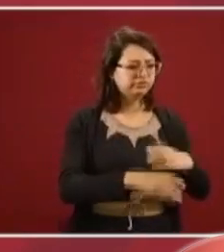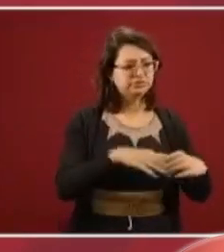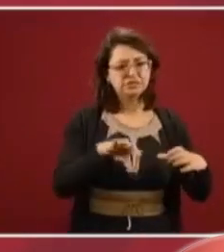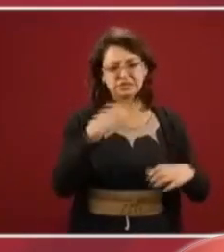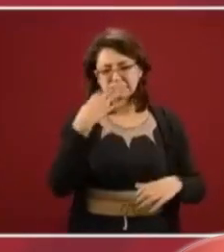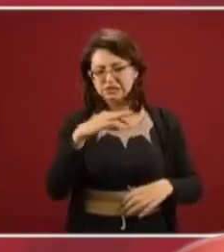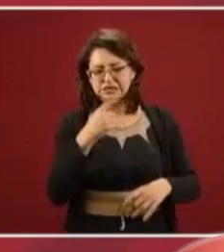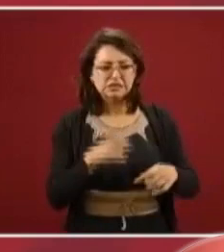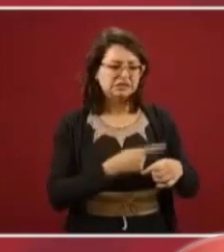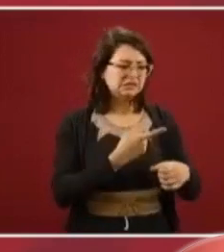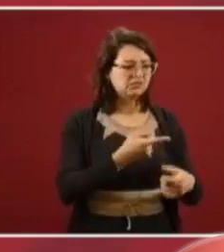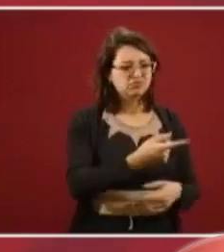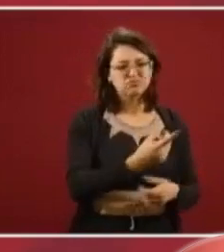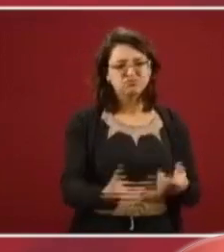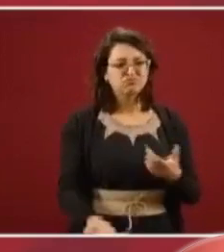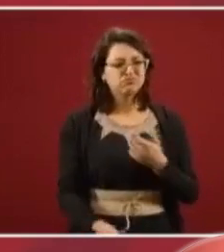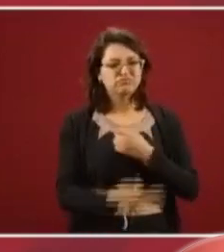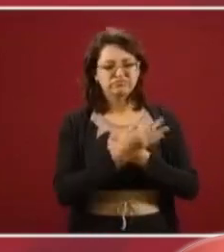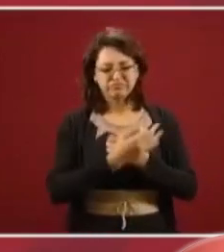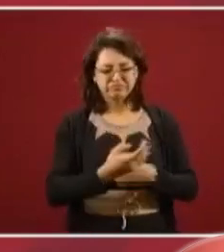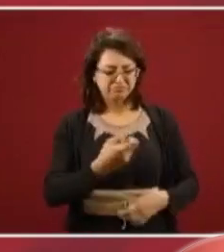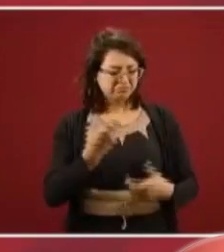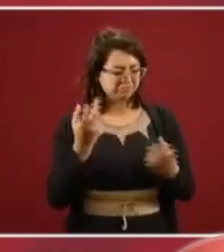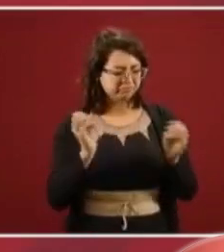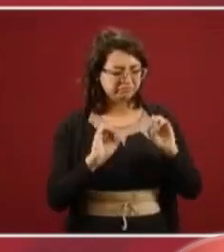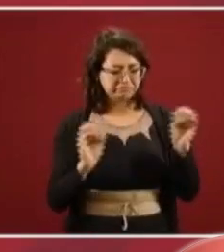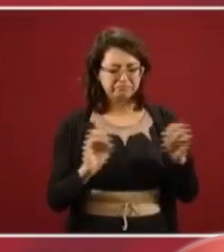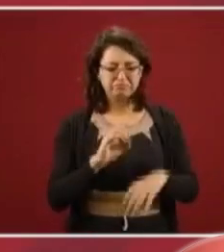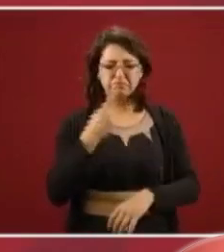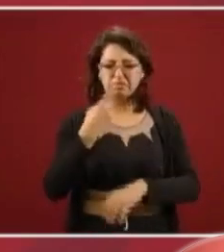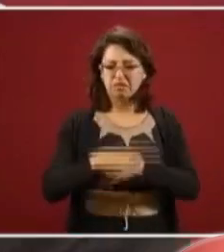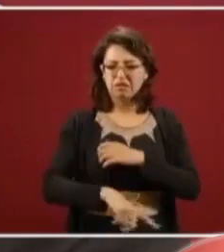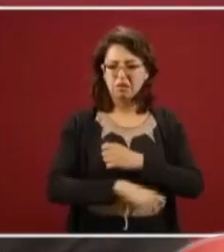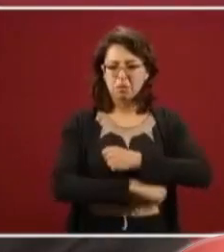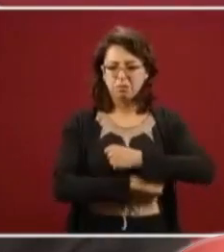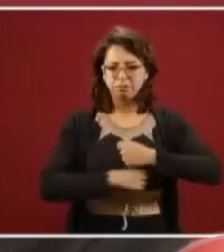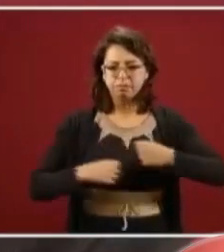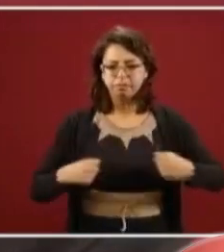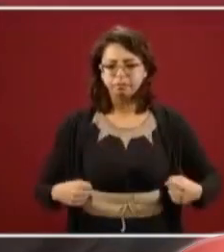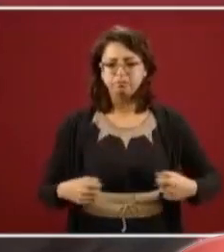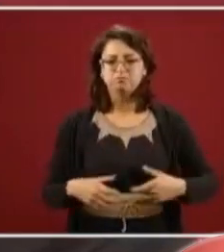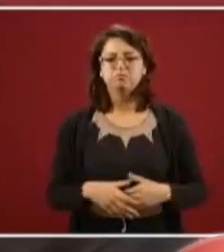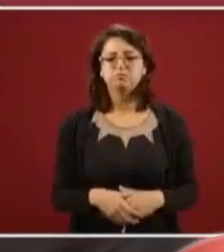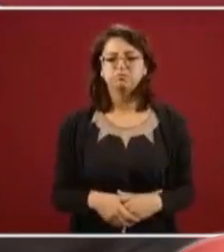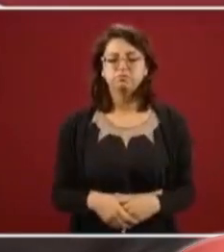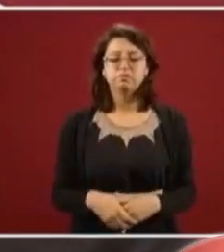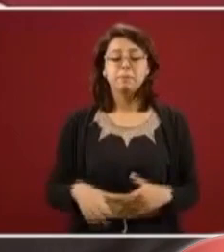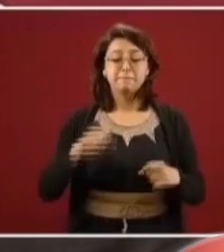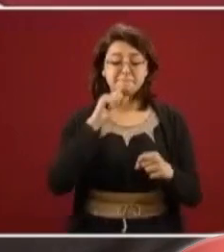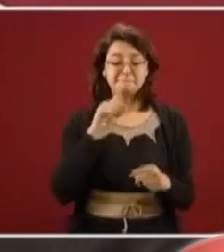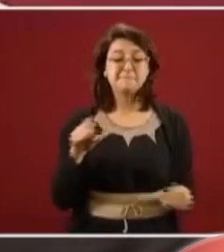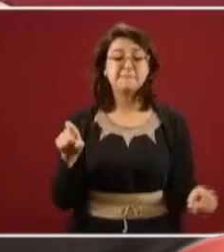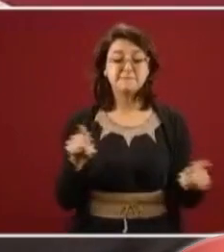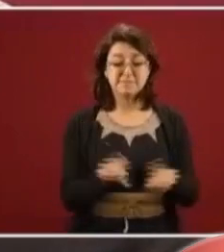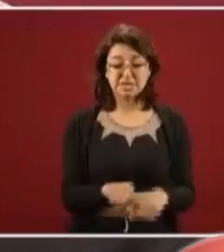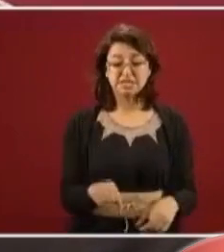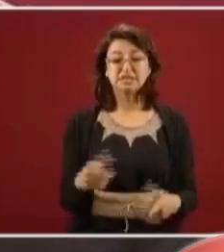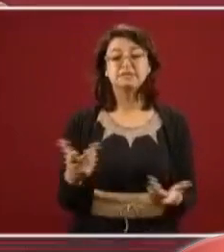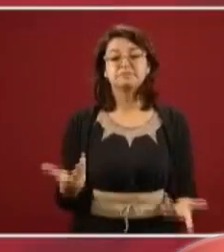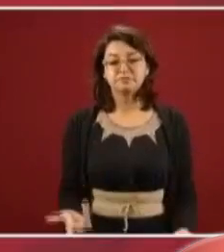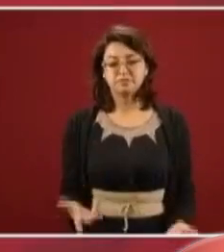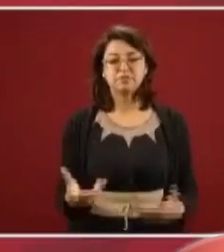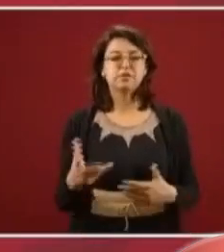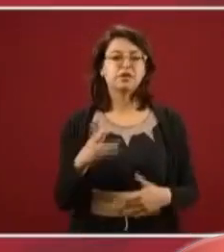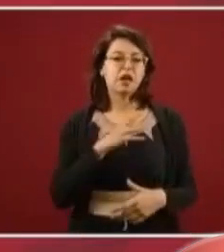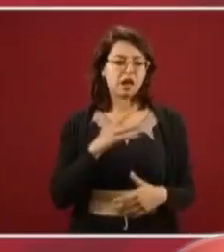nutritivos y que producen obesidad. Desde luego están participando